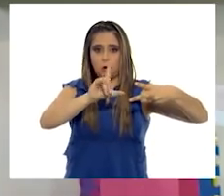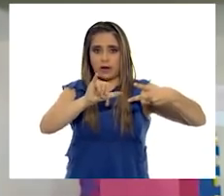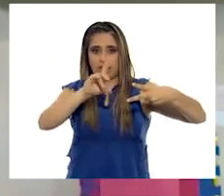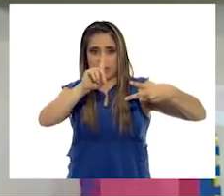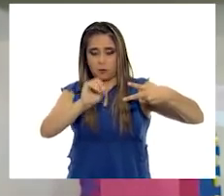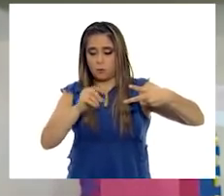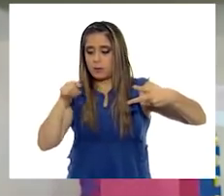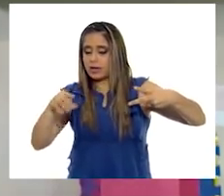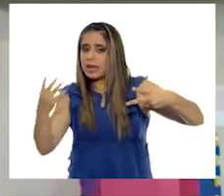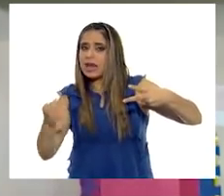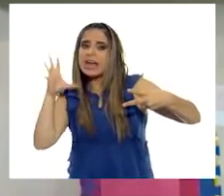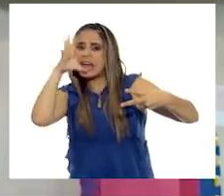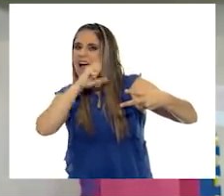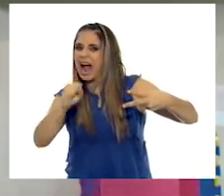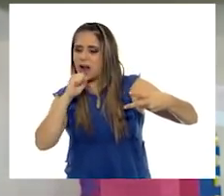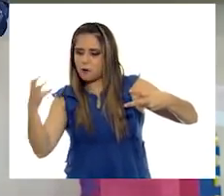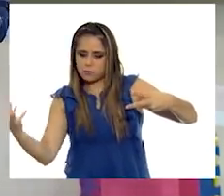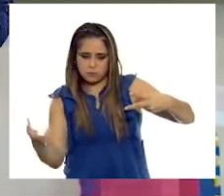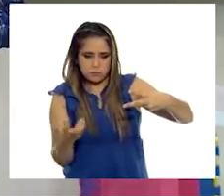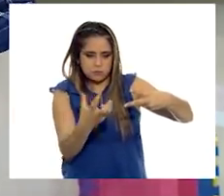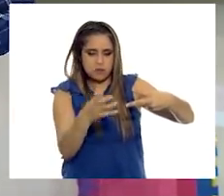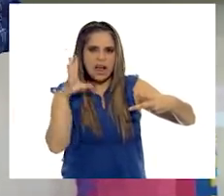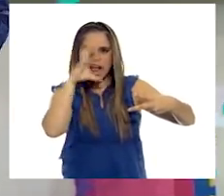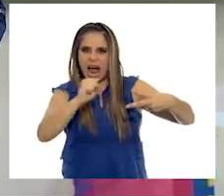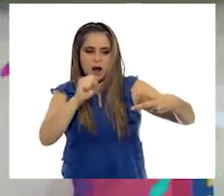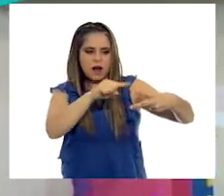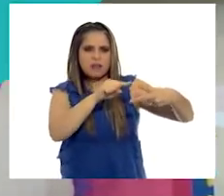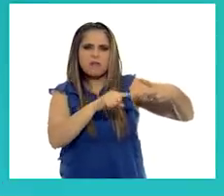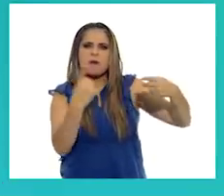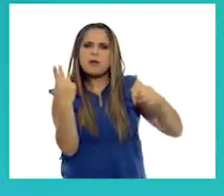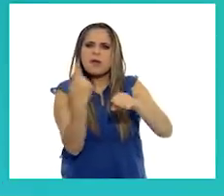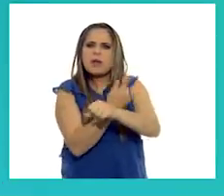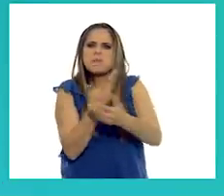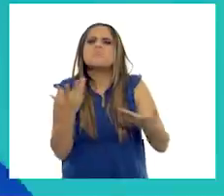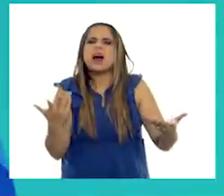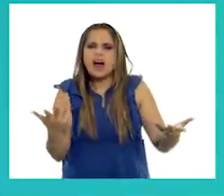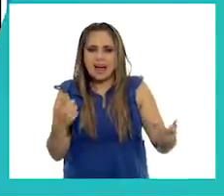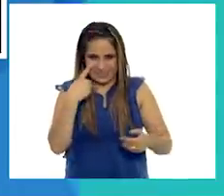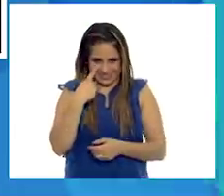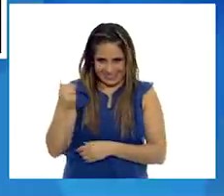de temperatura. ¿Me acompañas? sí, Vamos a verlo.